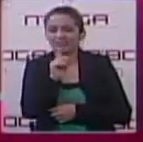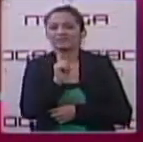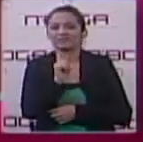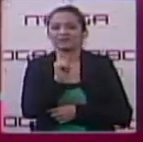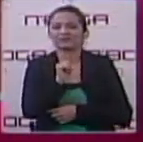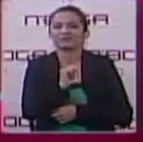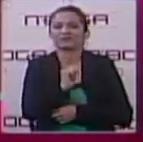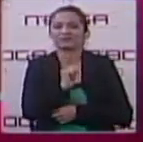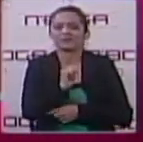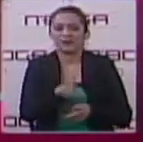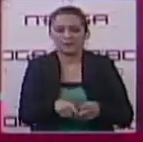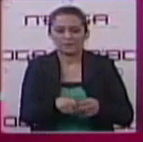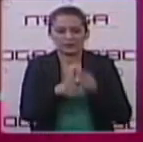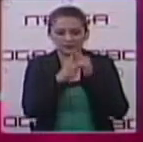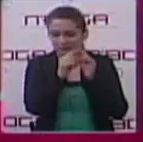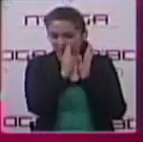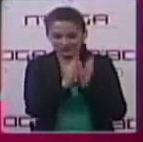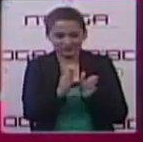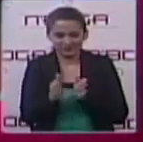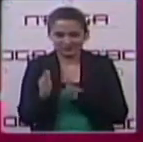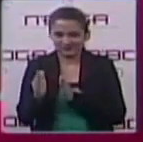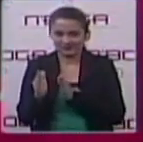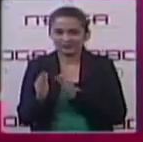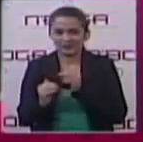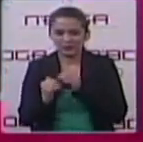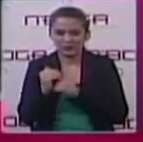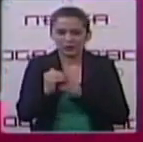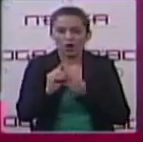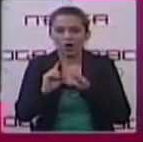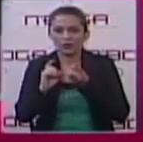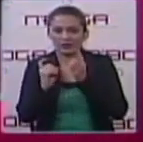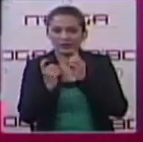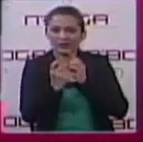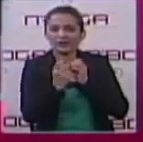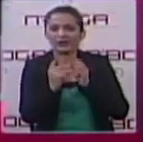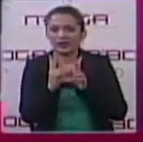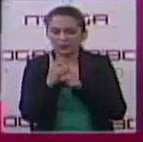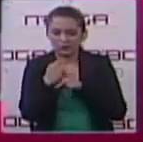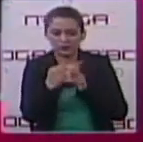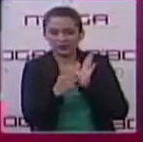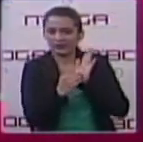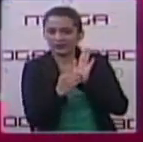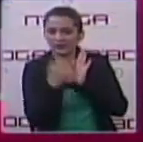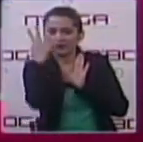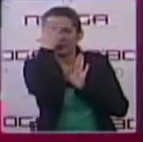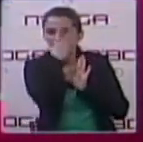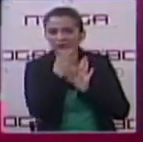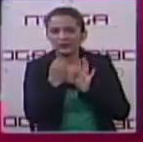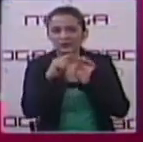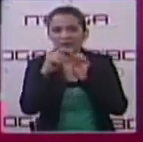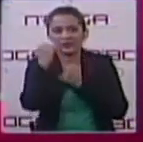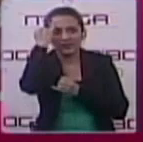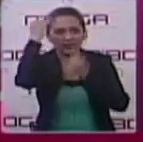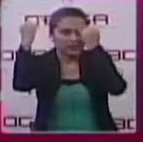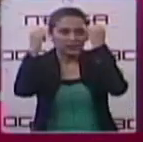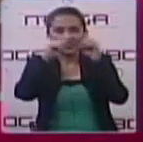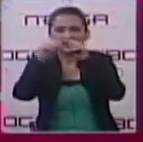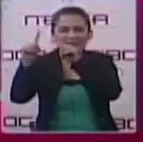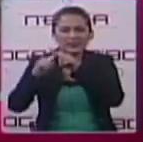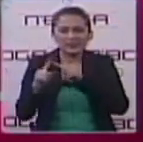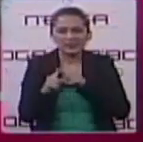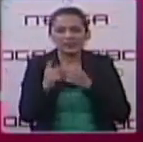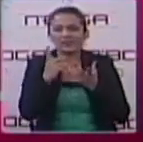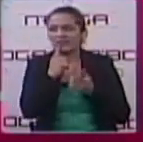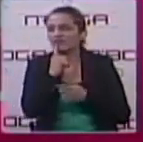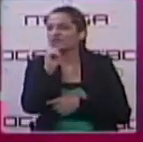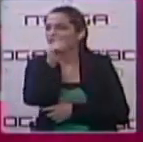cada proceso que que íbamos teniendo tanto en la imagen tanto en el producto eh en las ideas que íbamos siempre fue